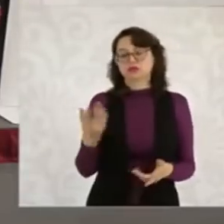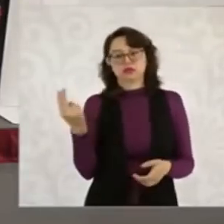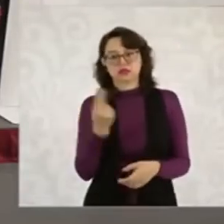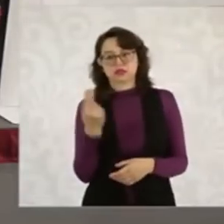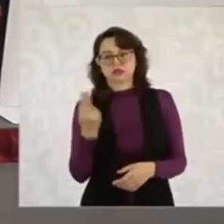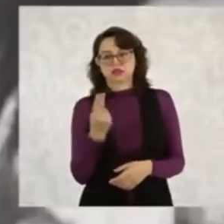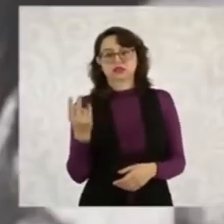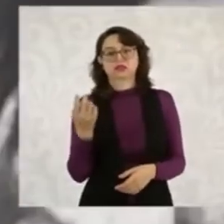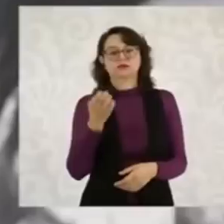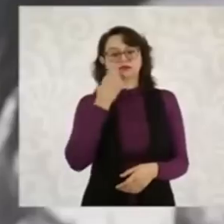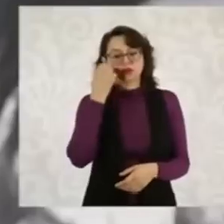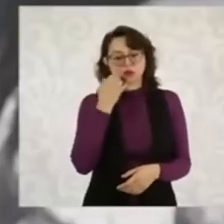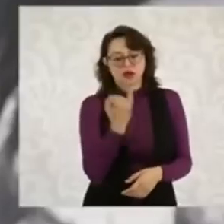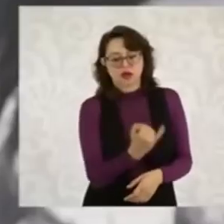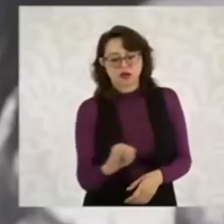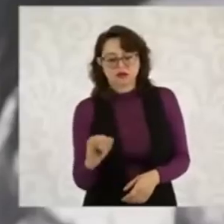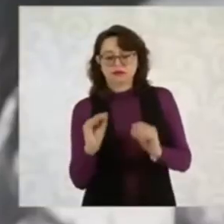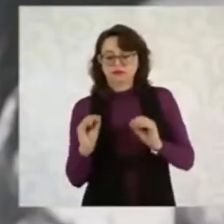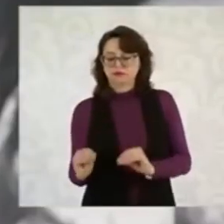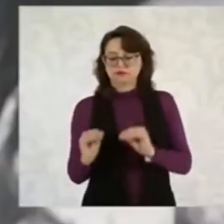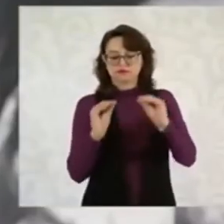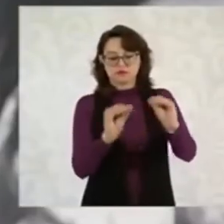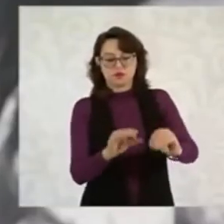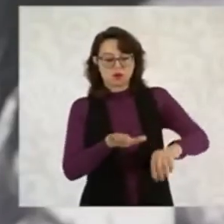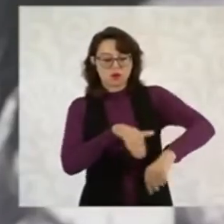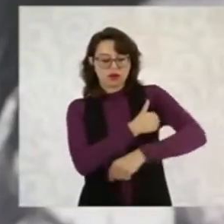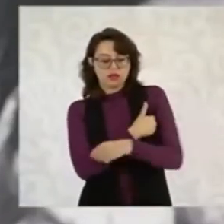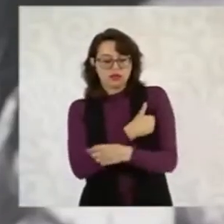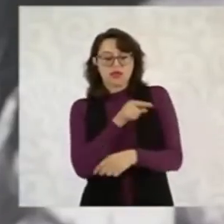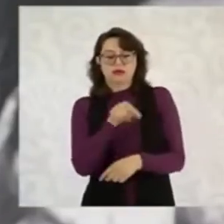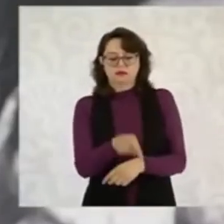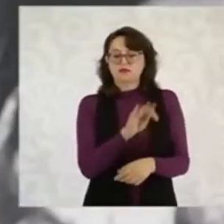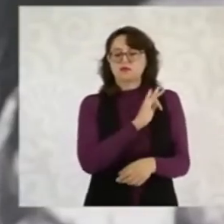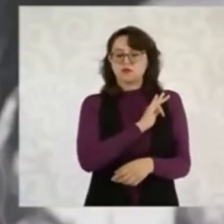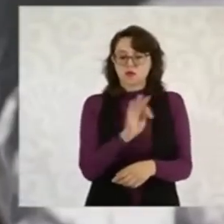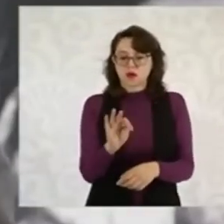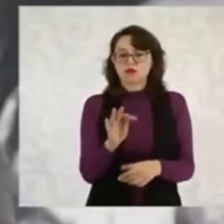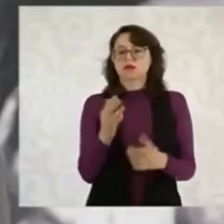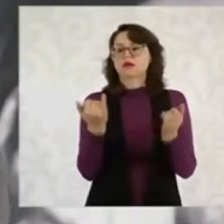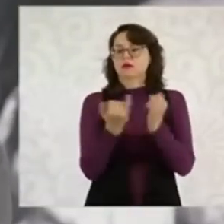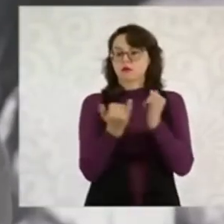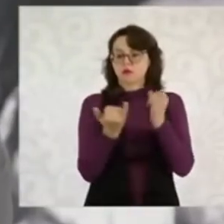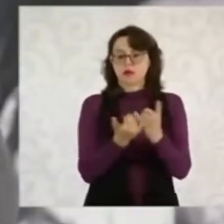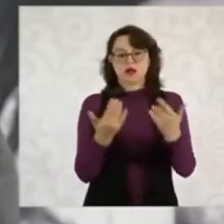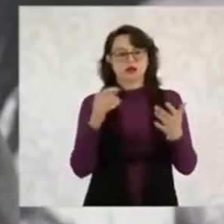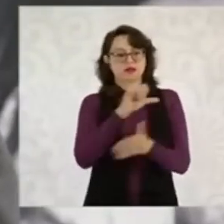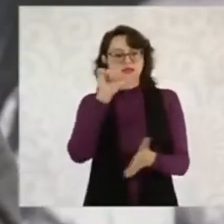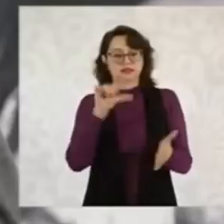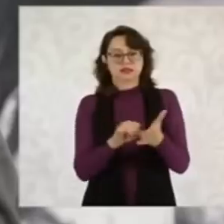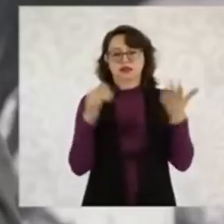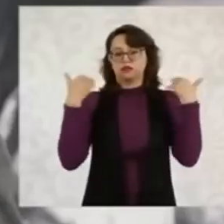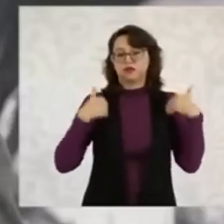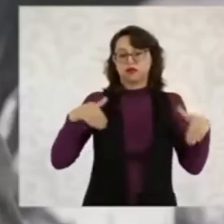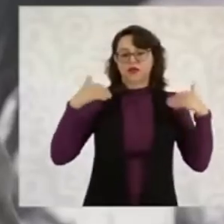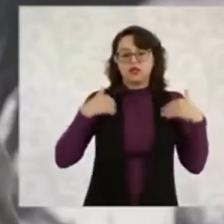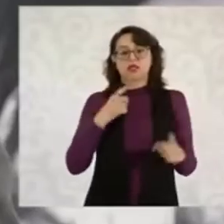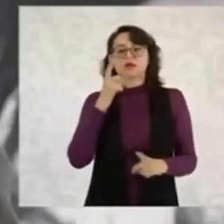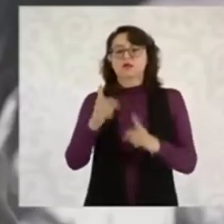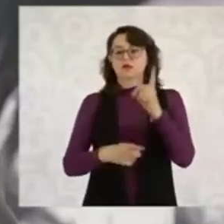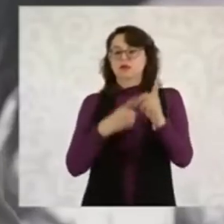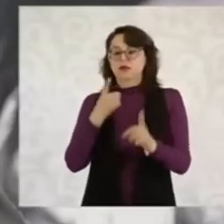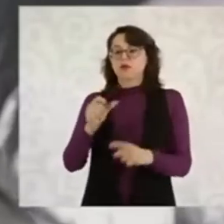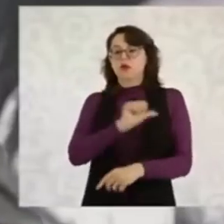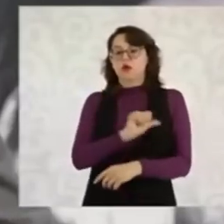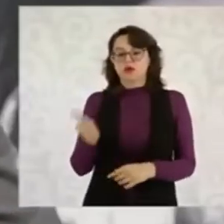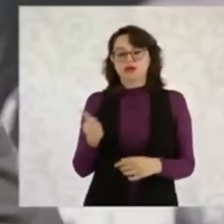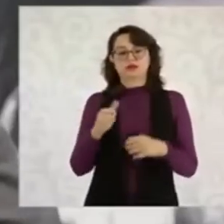sociales, esto es a los servicios de cuidado infantil, centros recreativos, deportivos y otras actividades